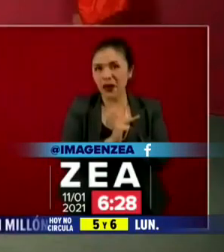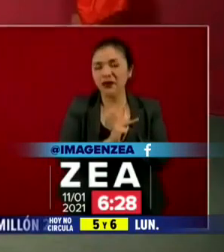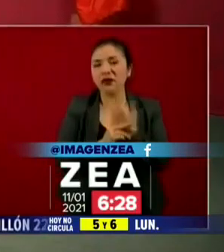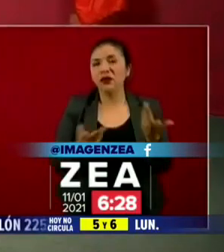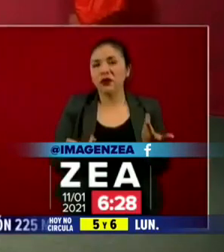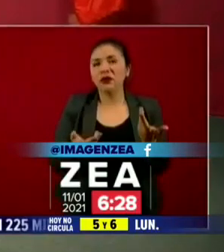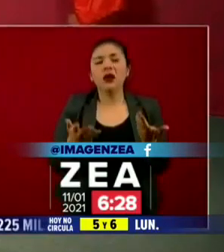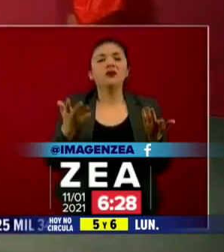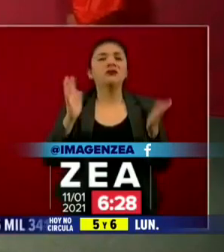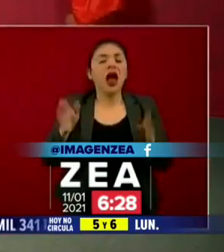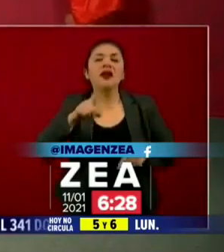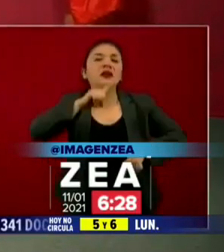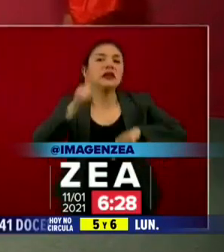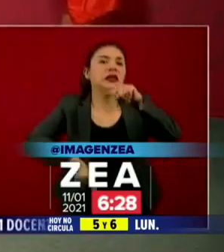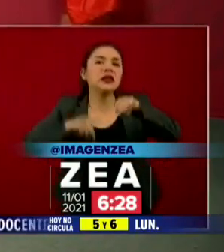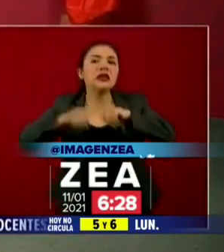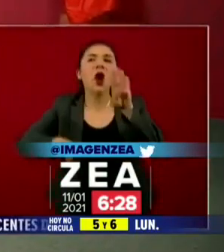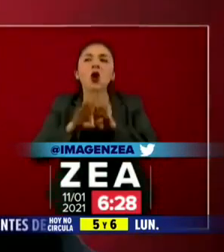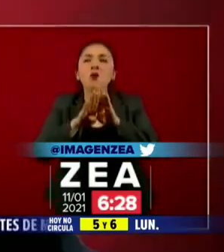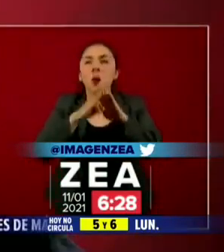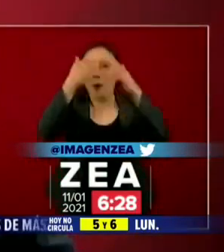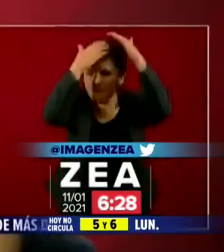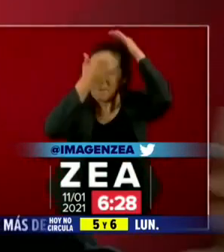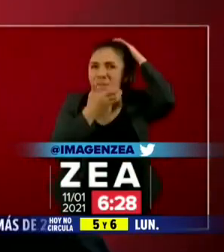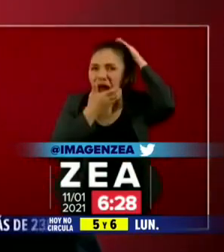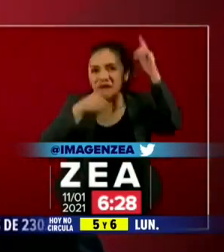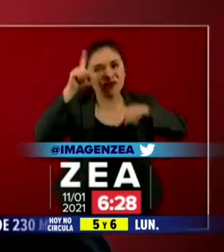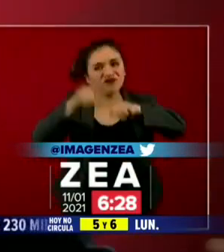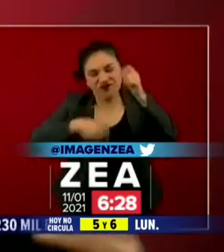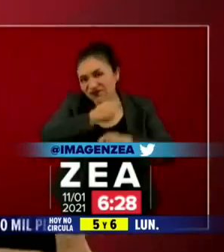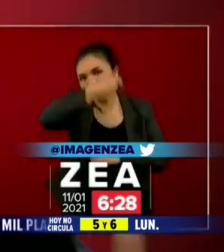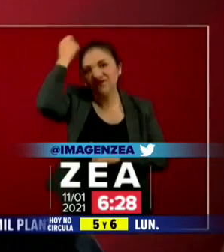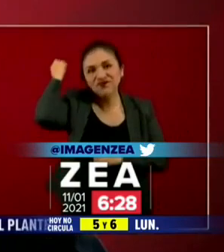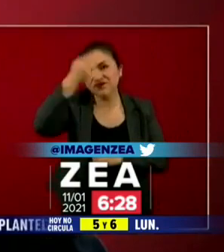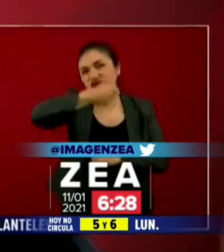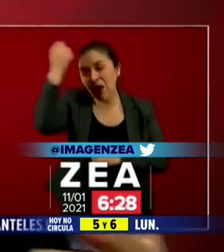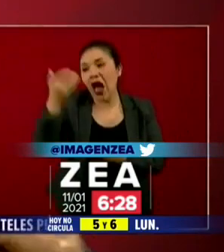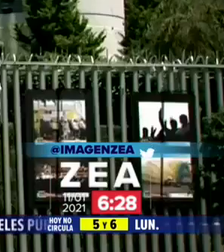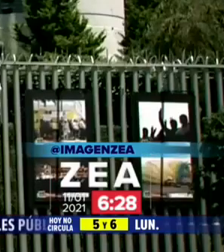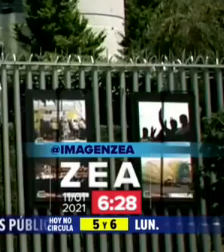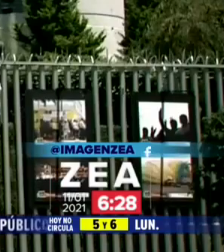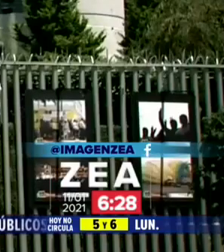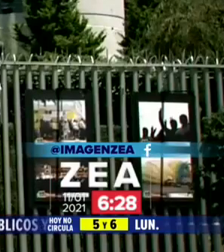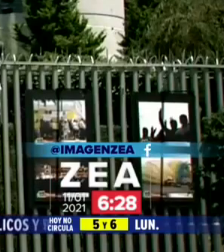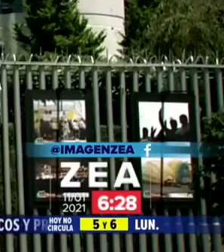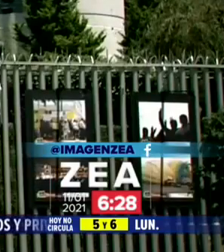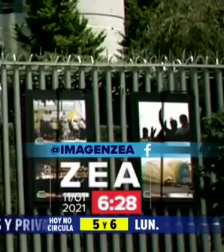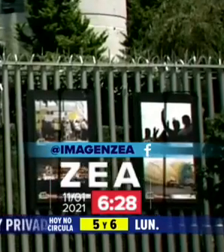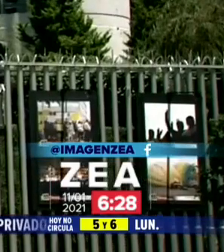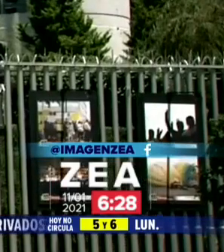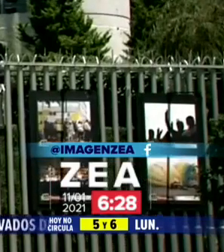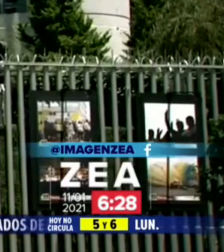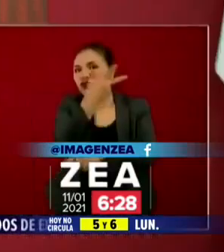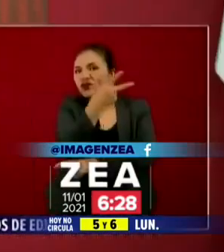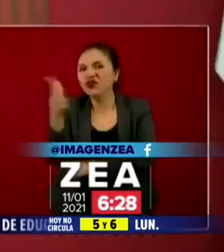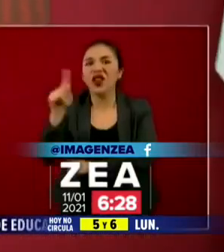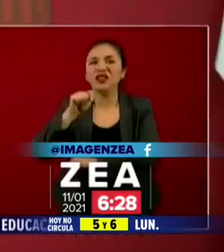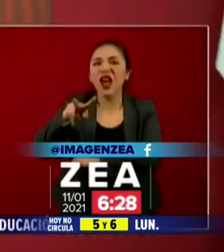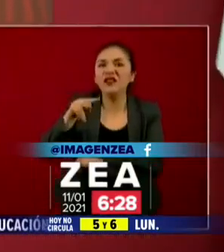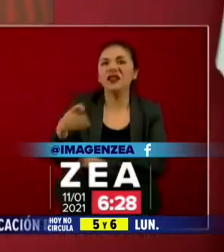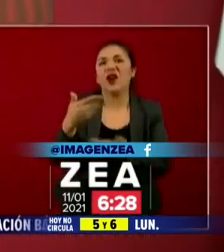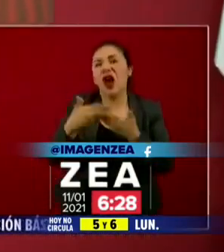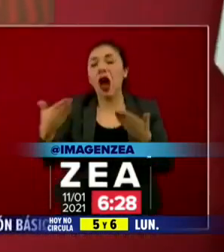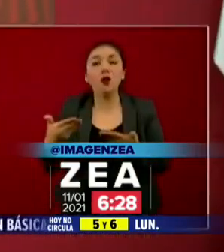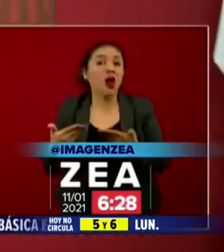Obrador en la conferencia matutina del 23 de diciembre pasado, cuando el mandatario hizo públicas sus preferencias electorales. El Tribunal Electoral del Poder